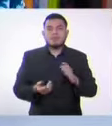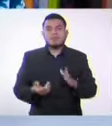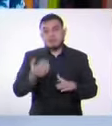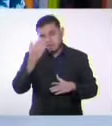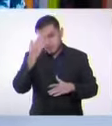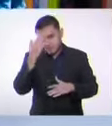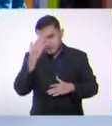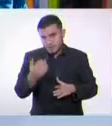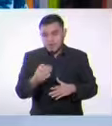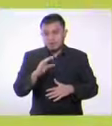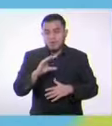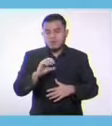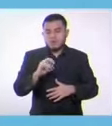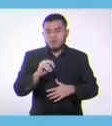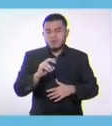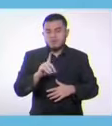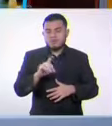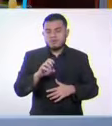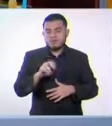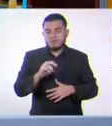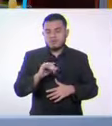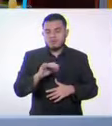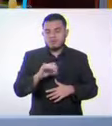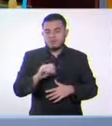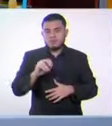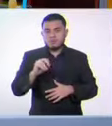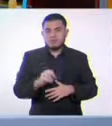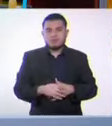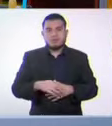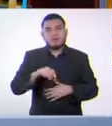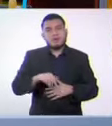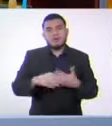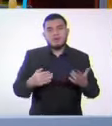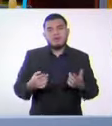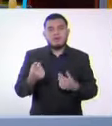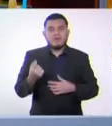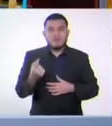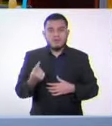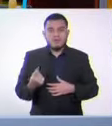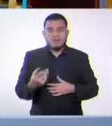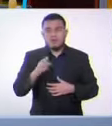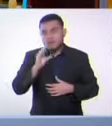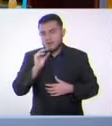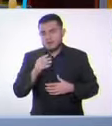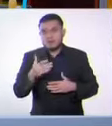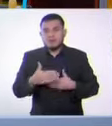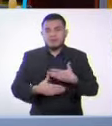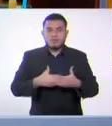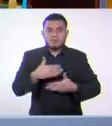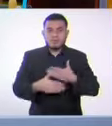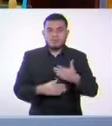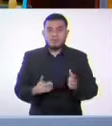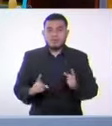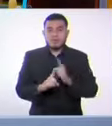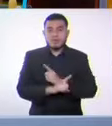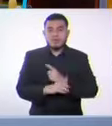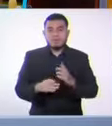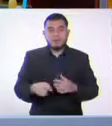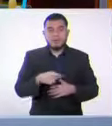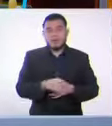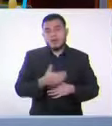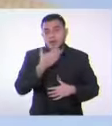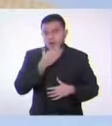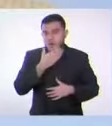como condensación. Aún nos falta hablar de un proceso de cambio que sufre el